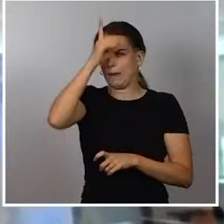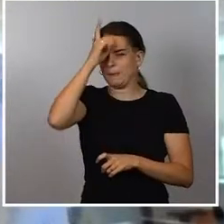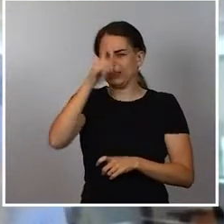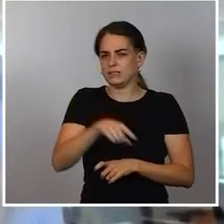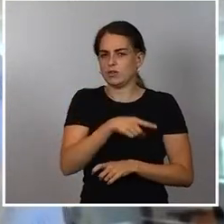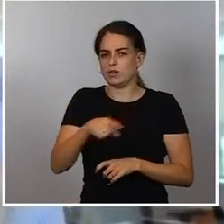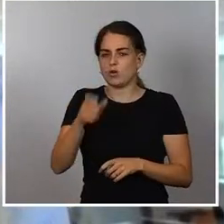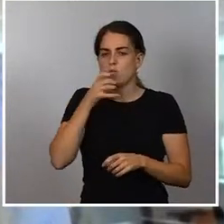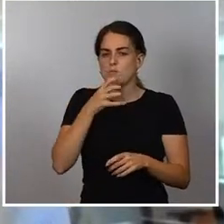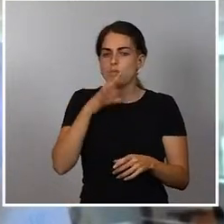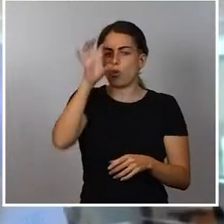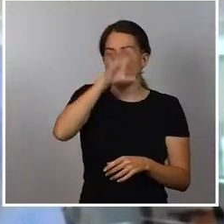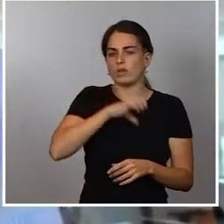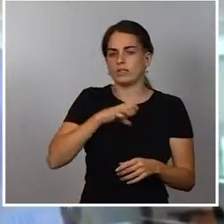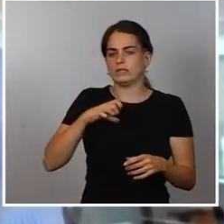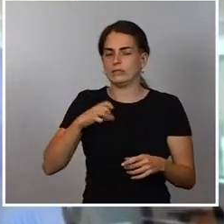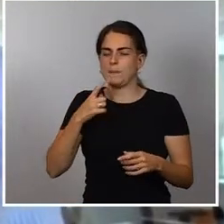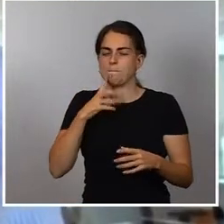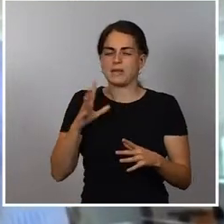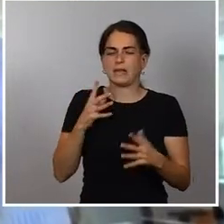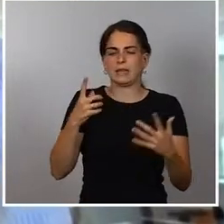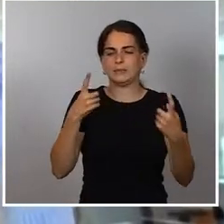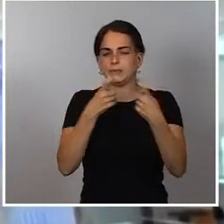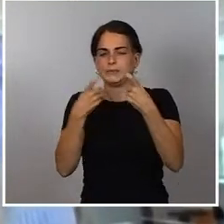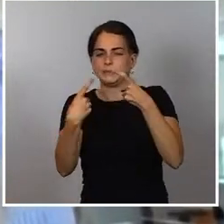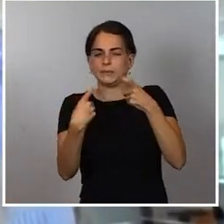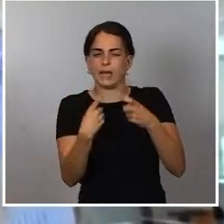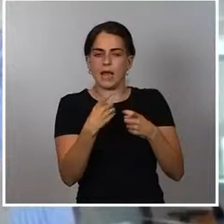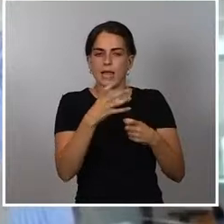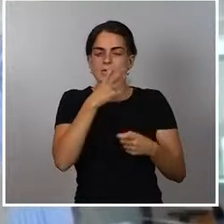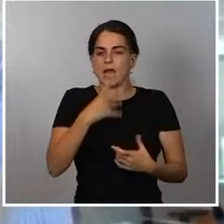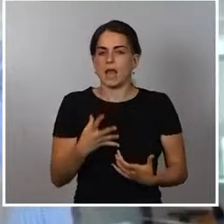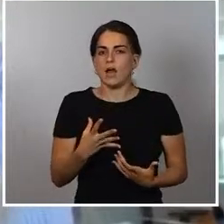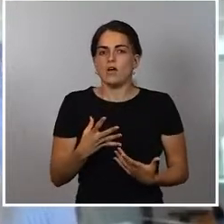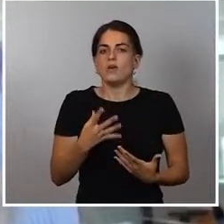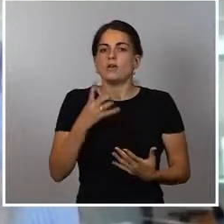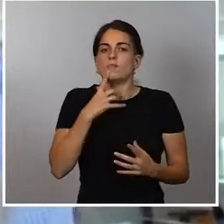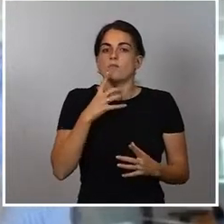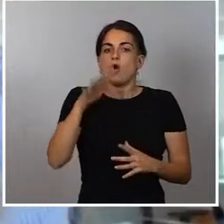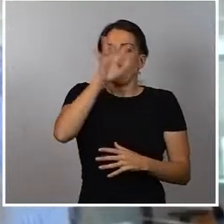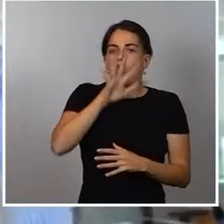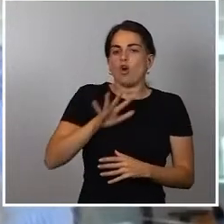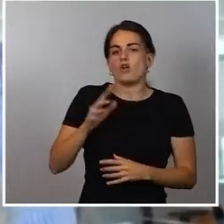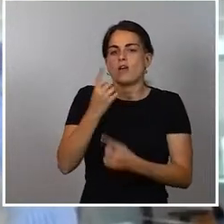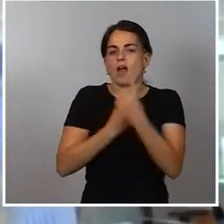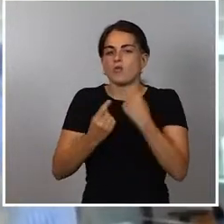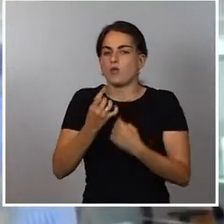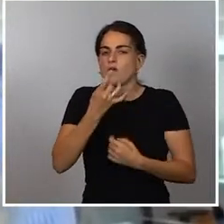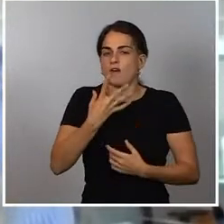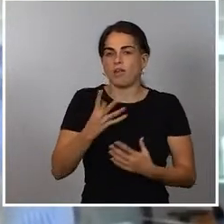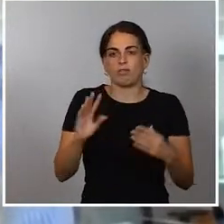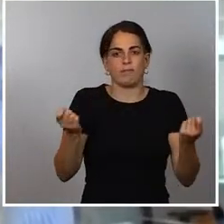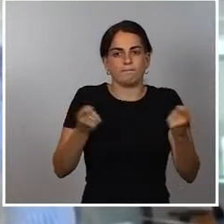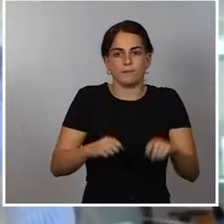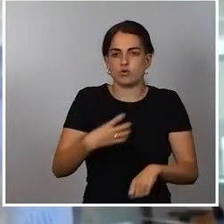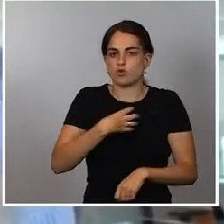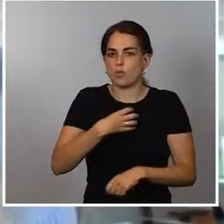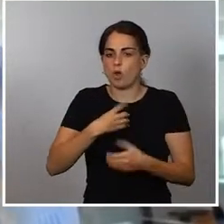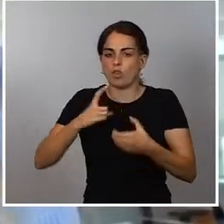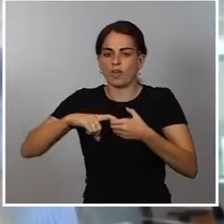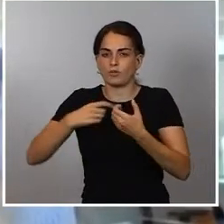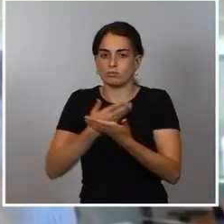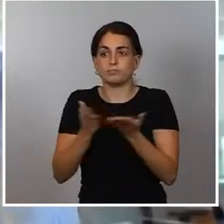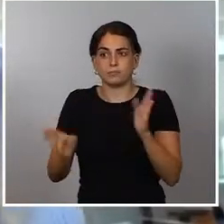comunidades autónomas y que hace que ahora mismo pues bueno en determinadas regiones no se cierren los bares o las discotecas sigan abiertas que sea tener una incidencia